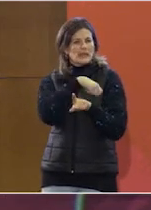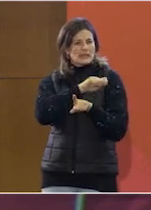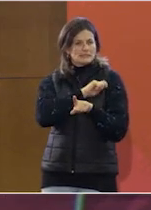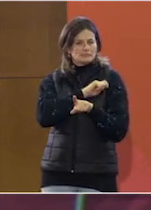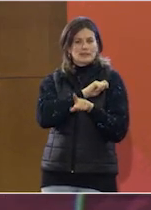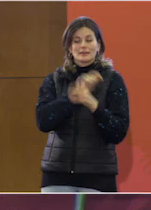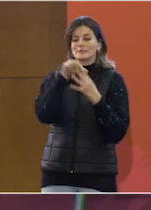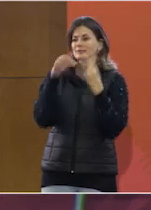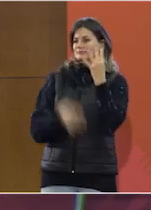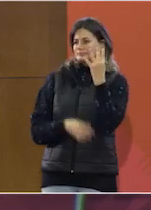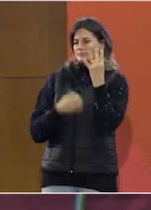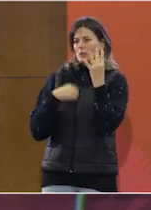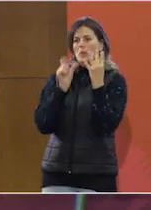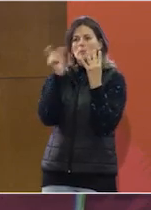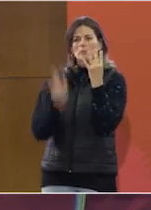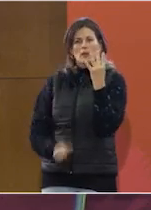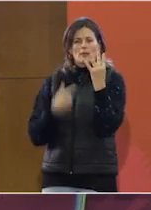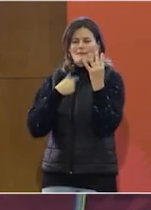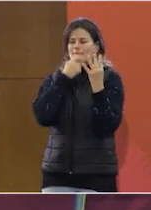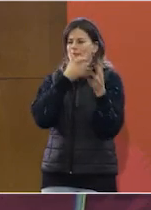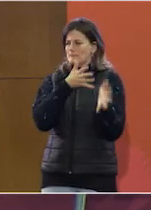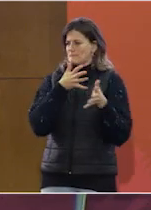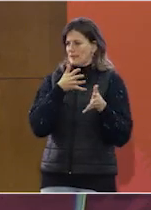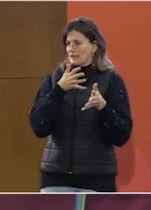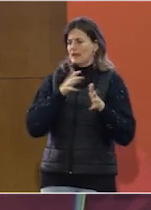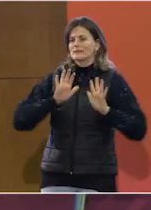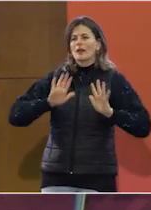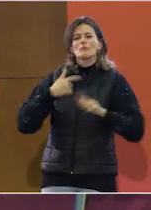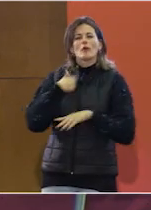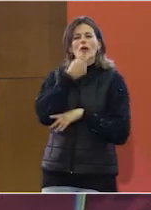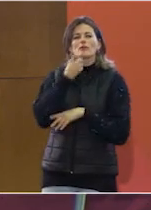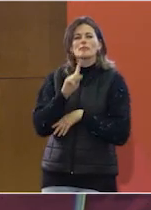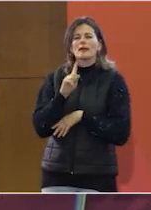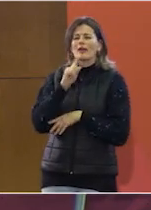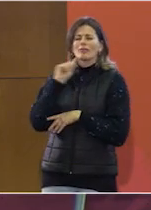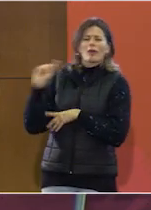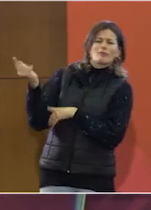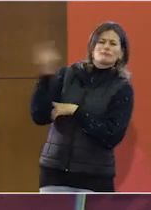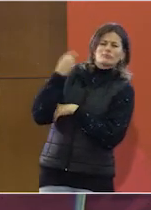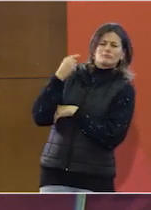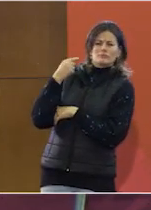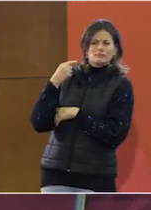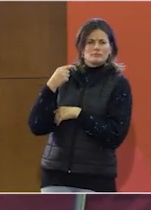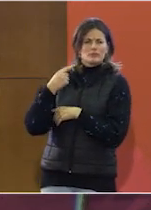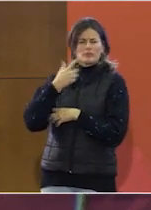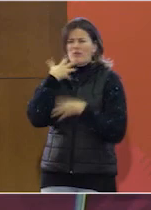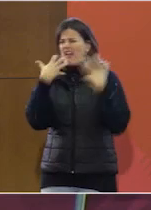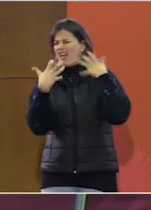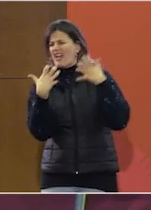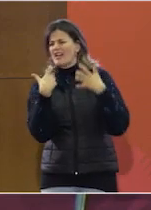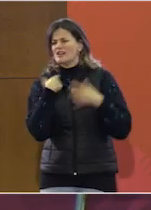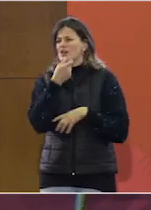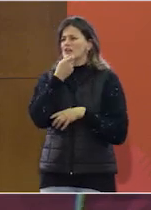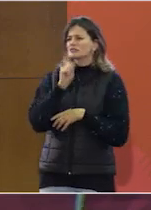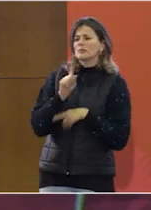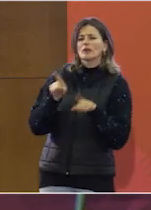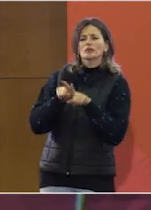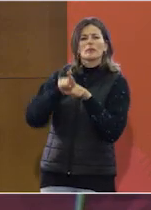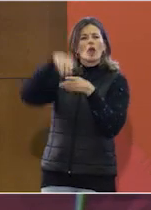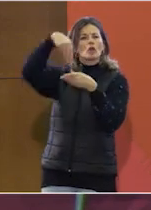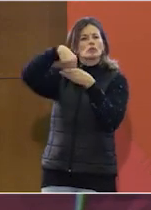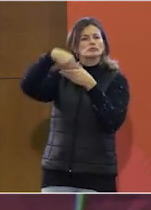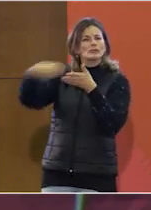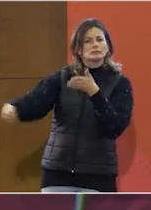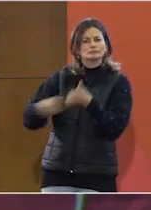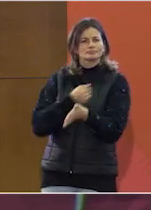mí esas cuatro palabras me gustan mucho, pero no me gusta que me las griten. No me gusta que esas palabras se queden vacías de